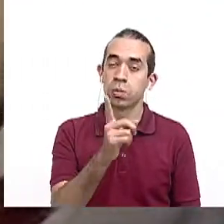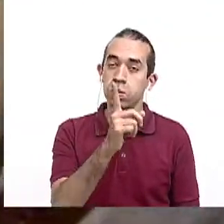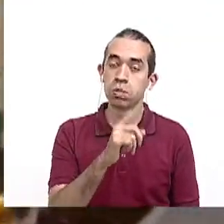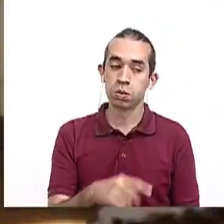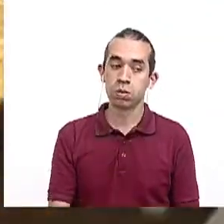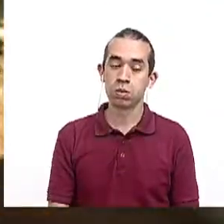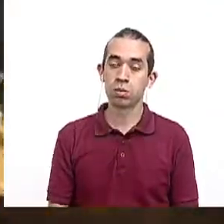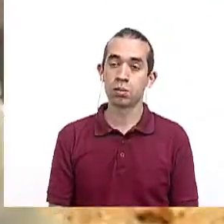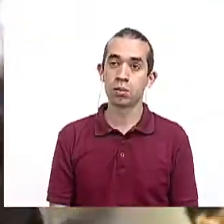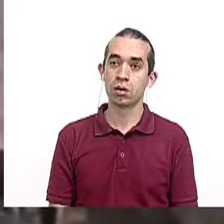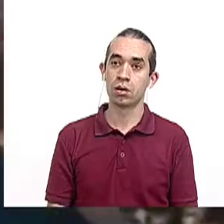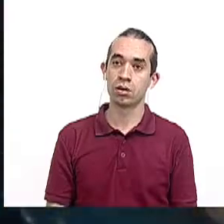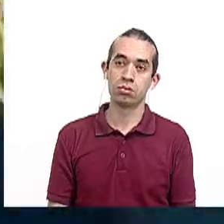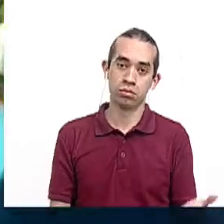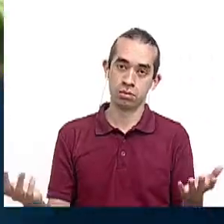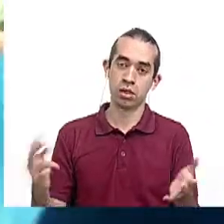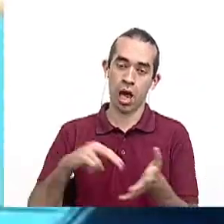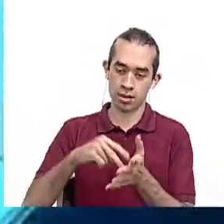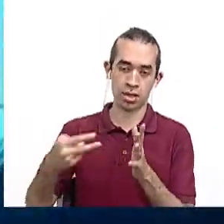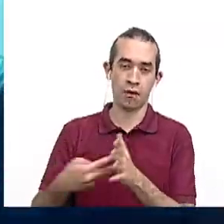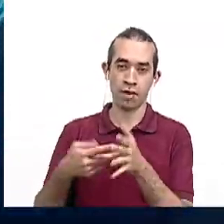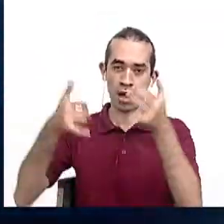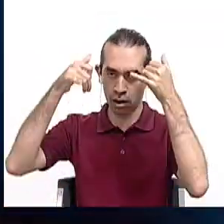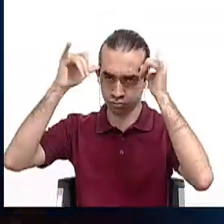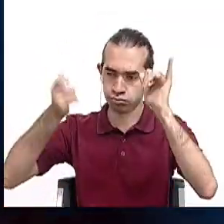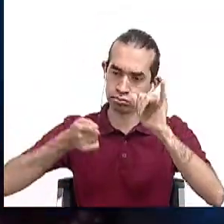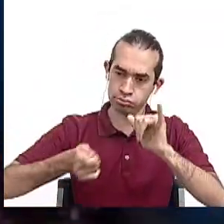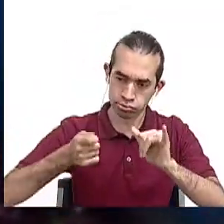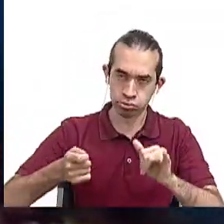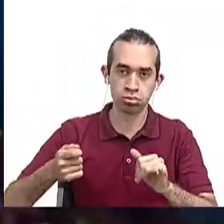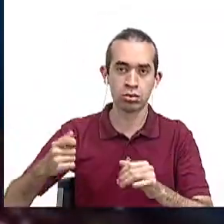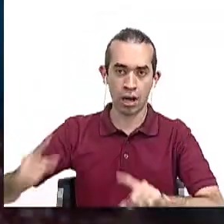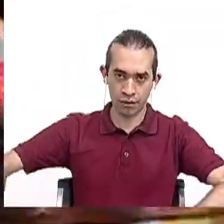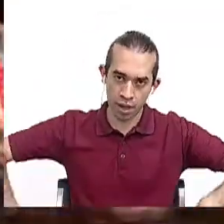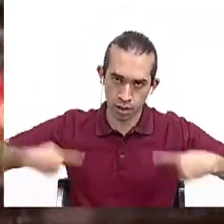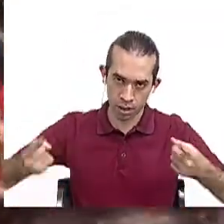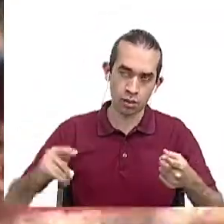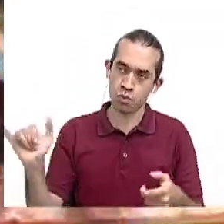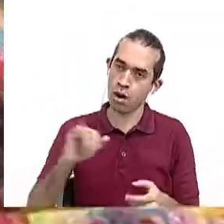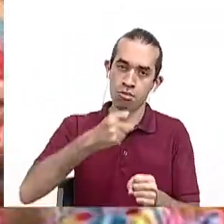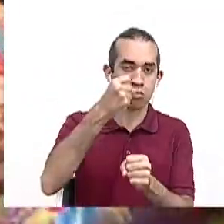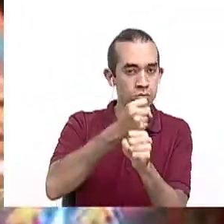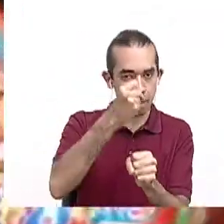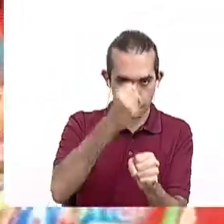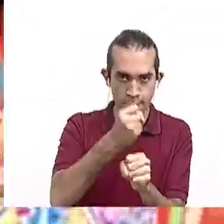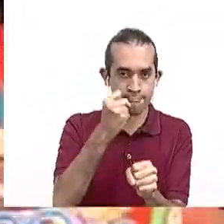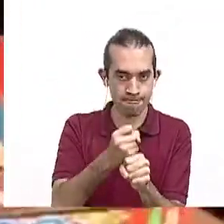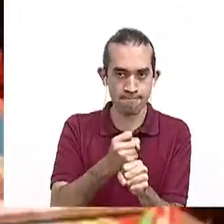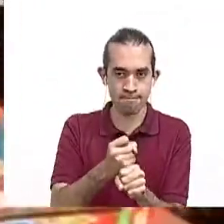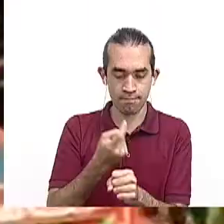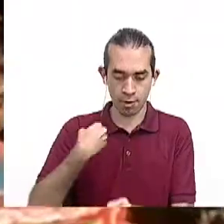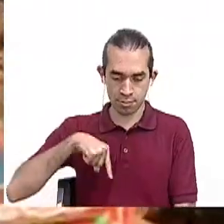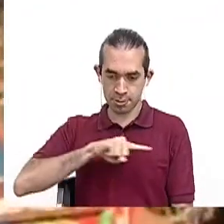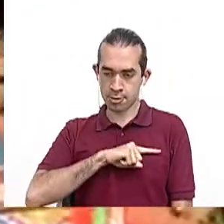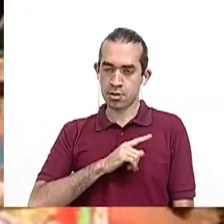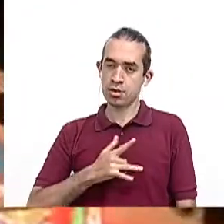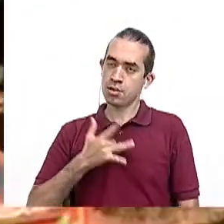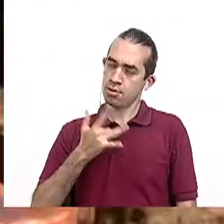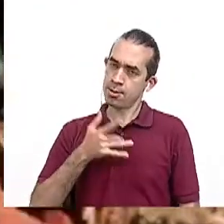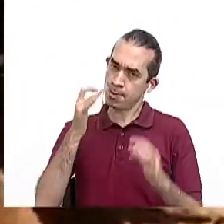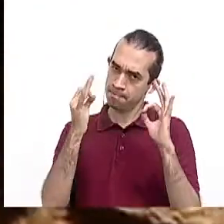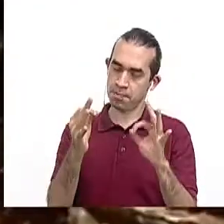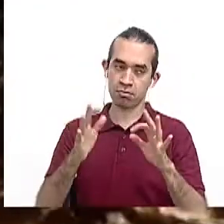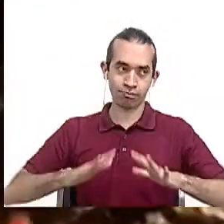Primero que nada es una fuente de vida aquí, de trabajo. Y para nosotros representa mucho porque más la